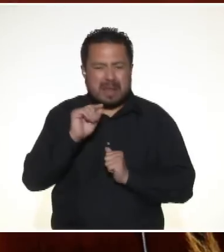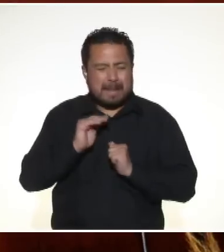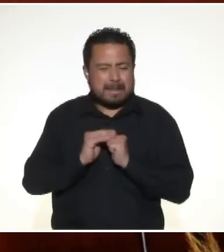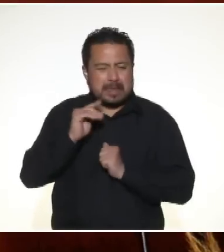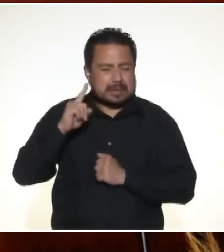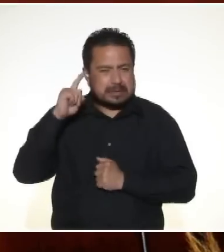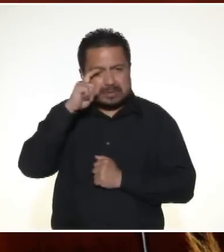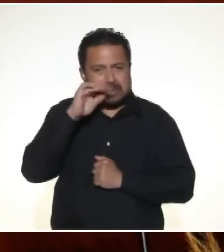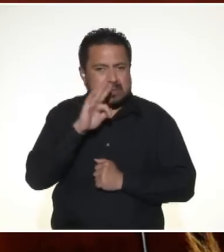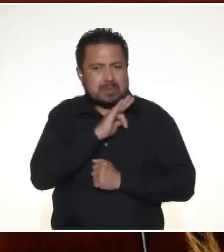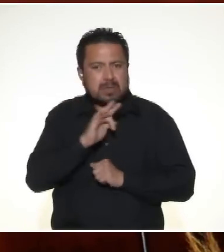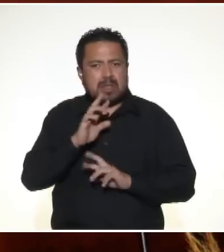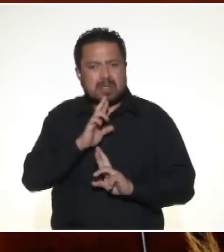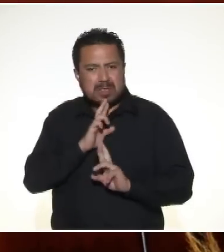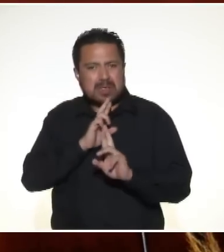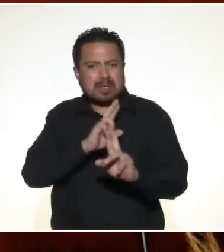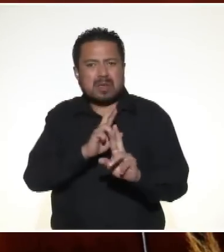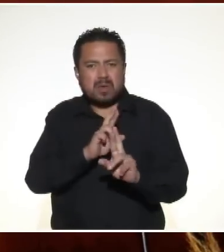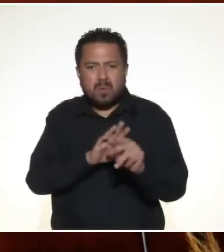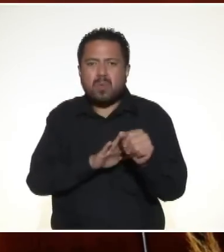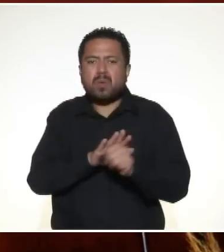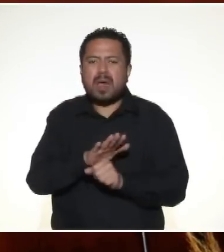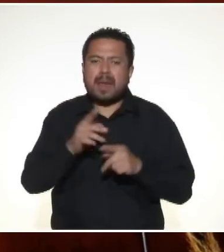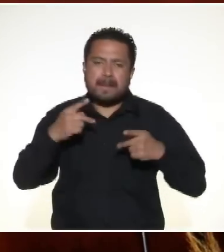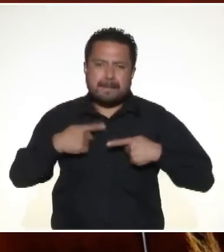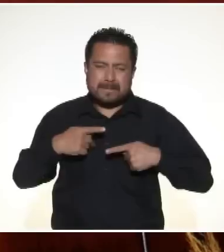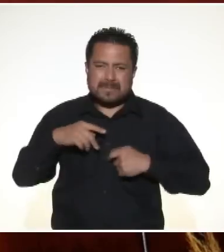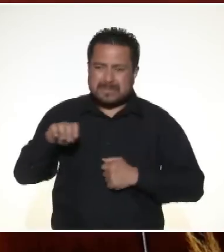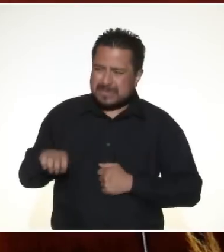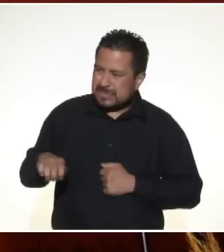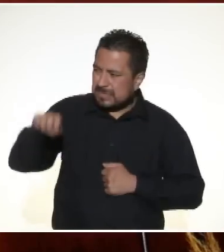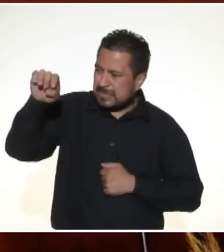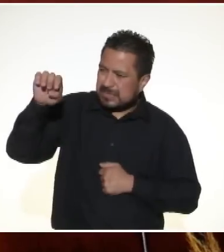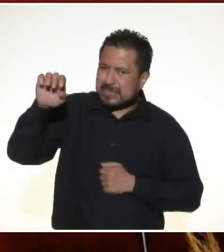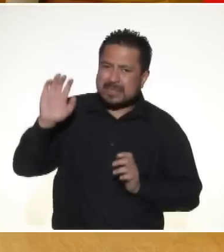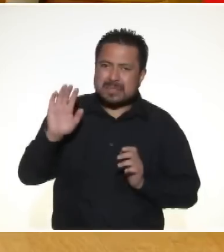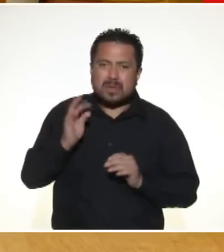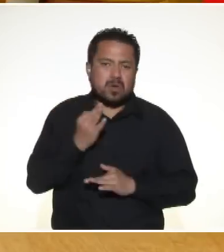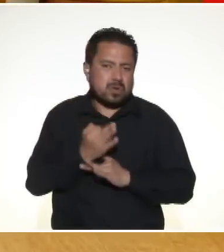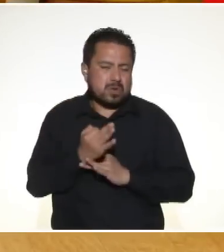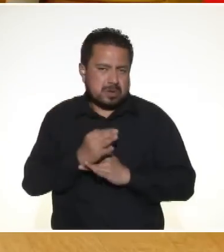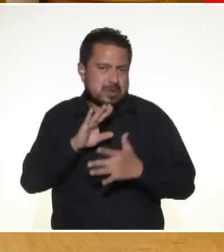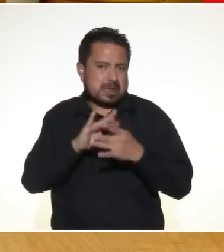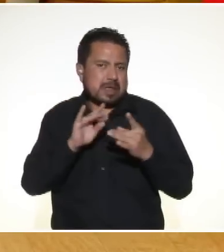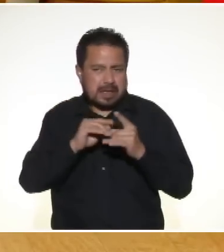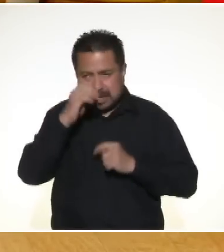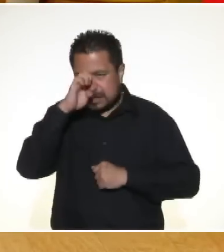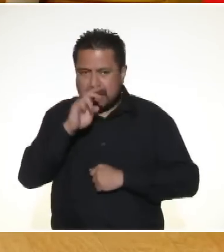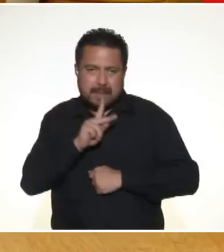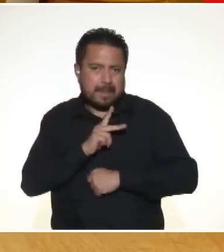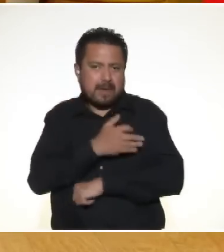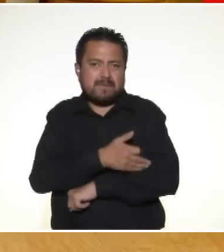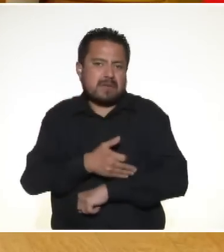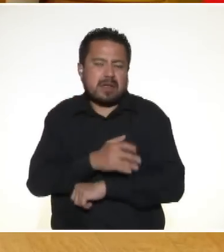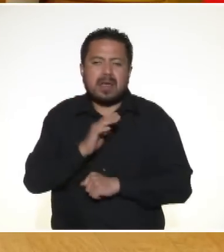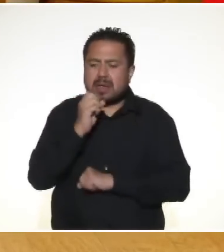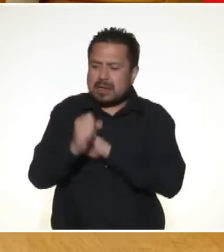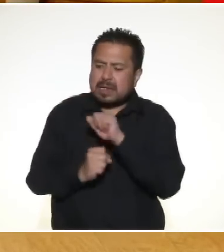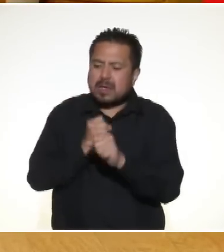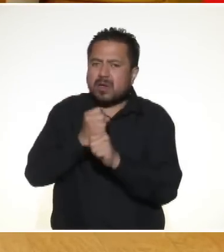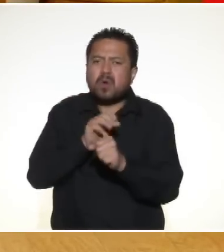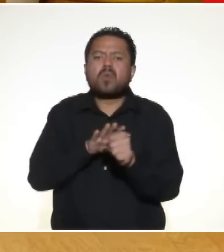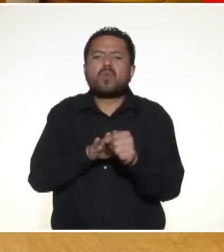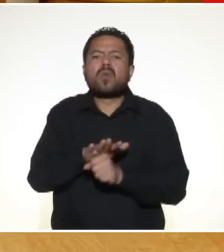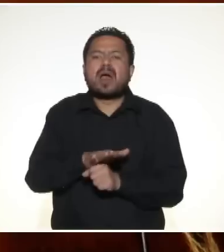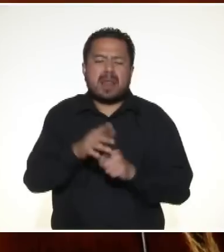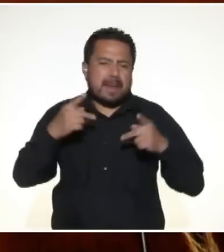difícil de contestar en cuanto a adultos mayores. Y los voy a decir por experiencia familiar. ¿A qué edad sería